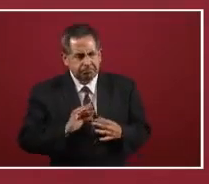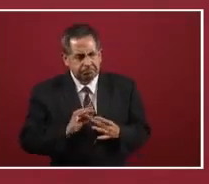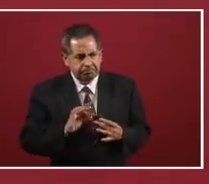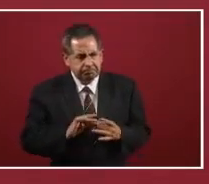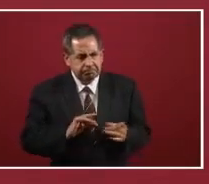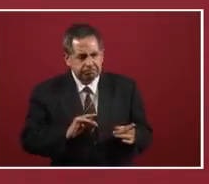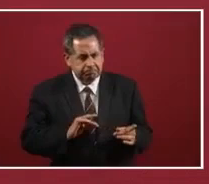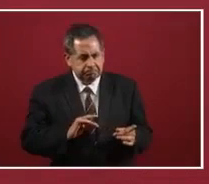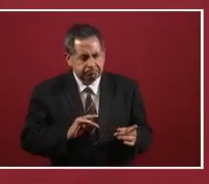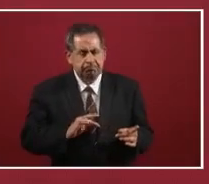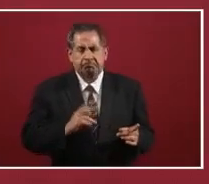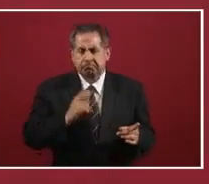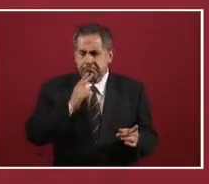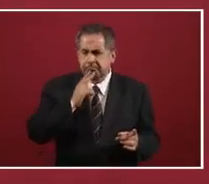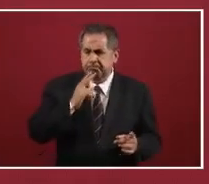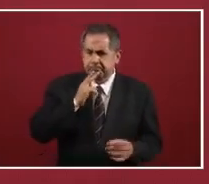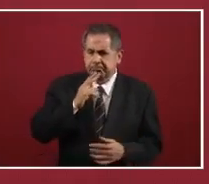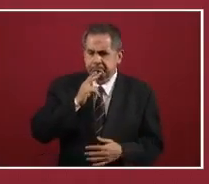sirve para